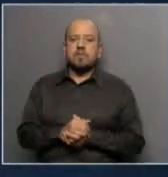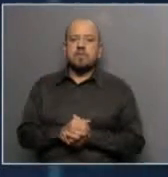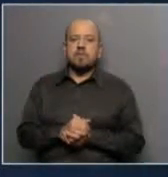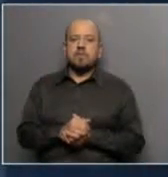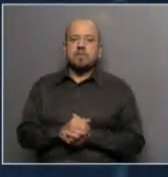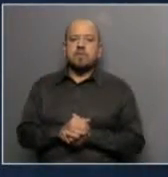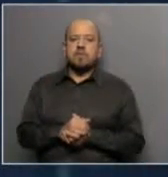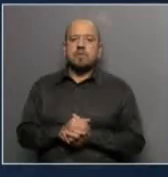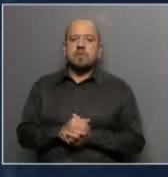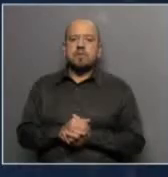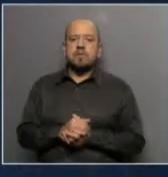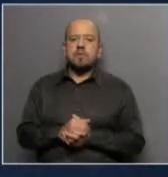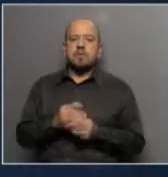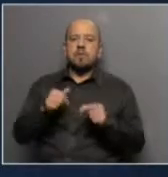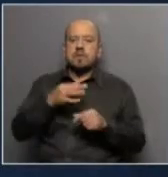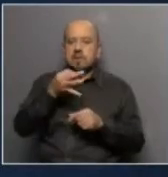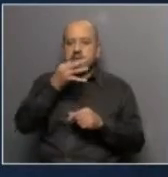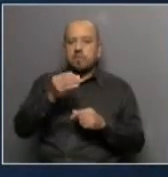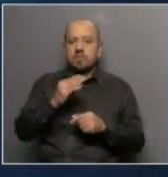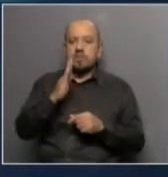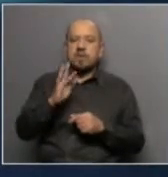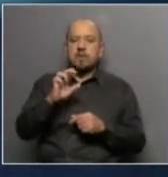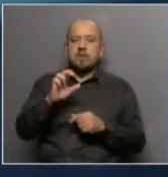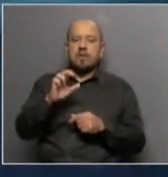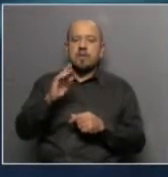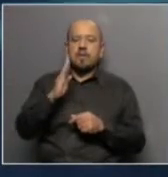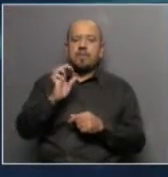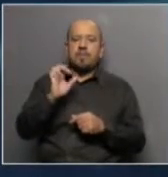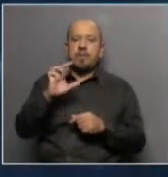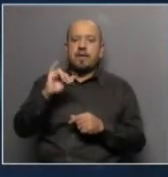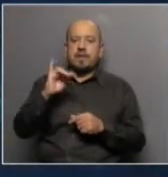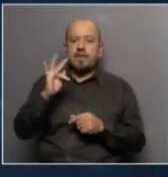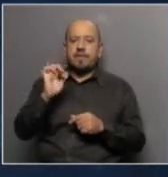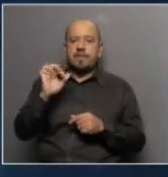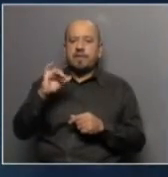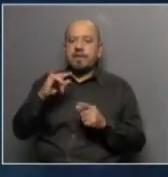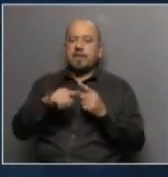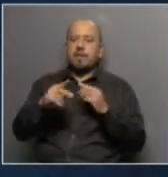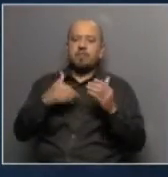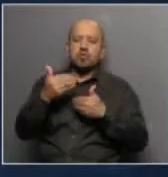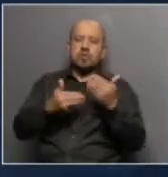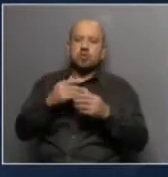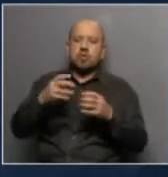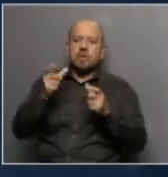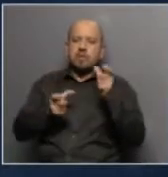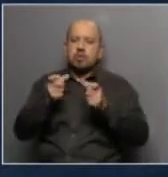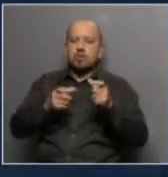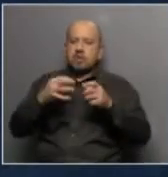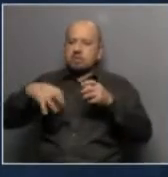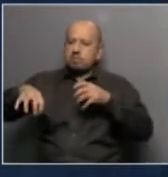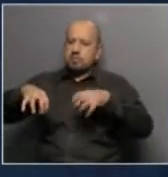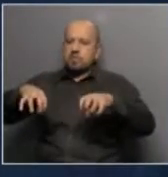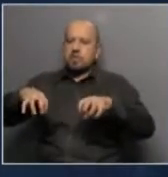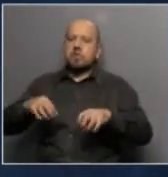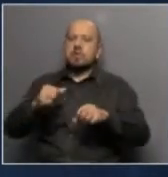ya te agradecemos. Hablamos de la periferia, hablamos de servicios, hablamos de procesos de gentrificación, pero está bien,